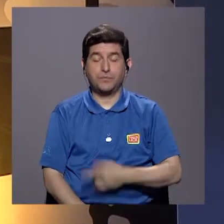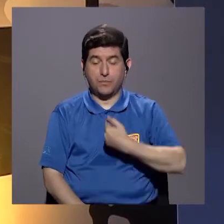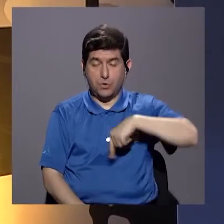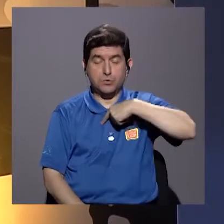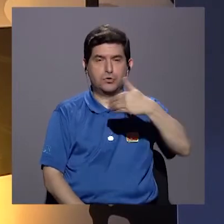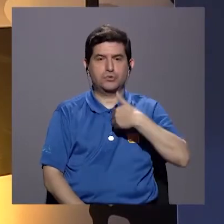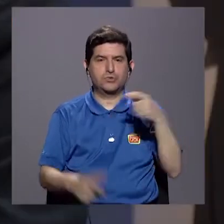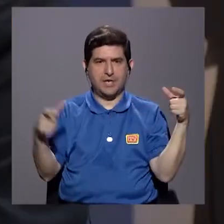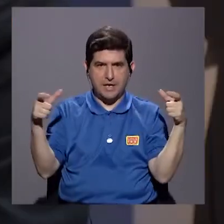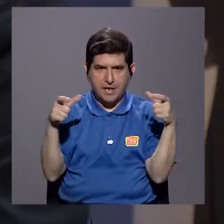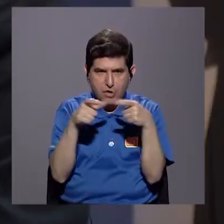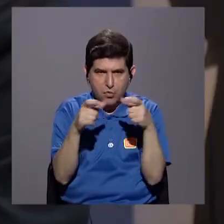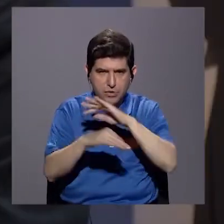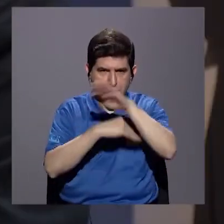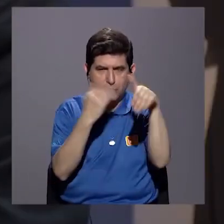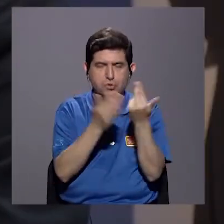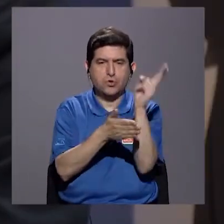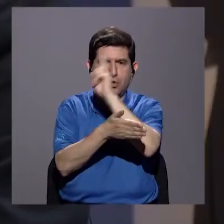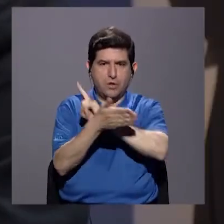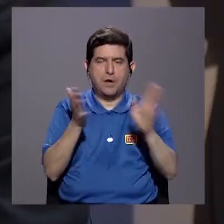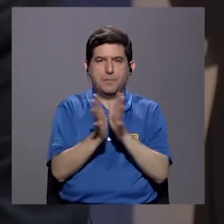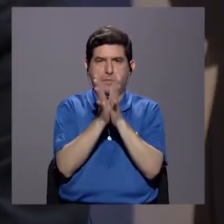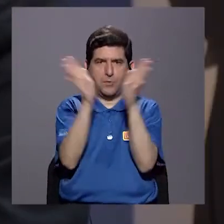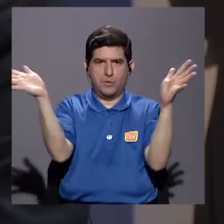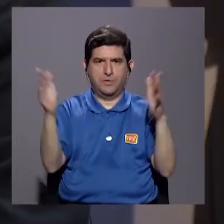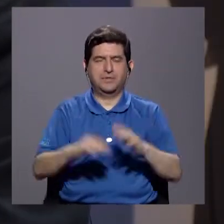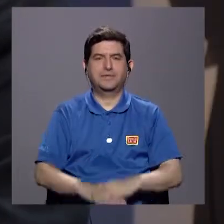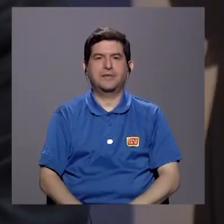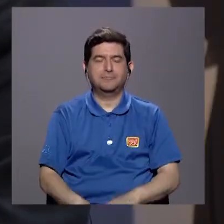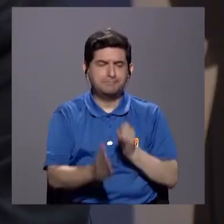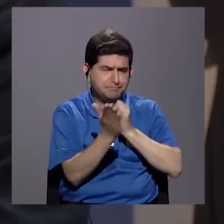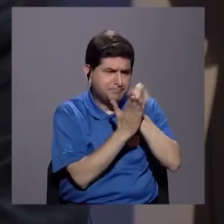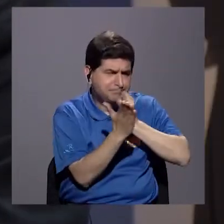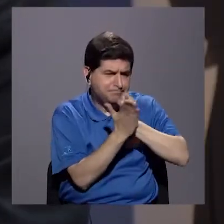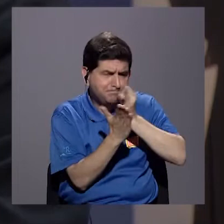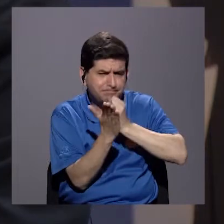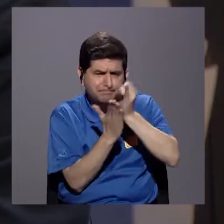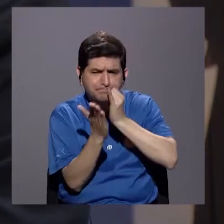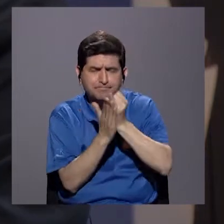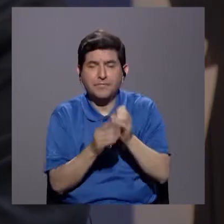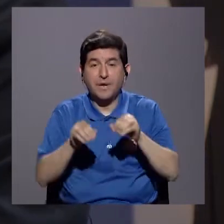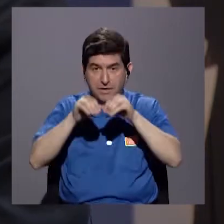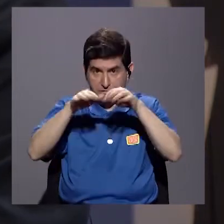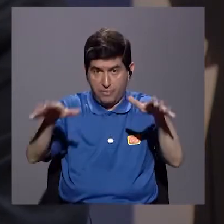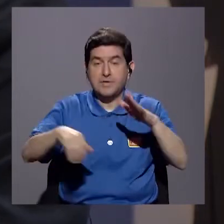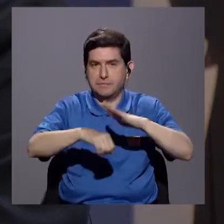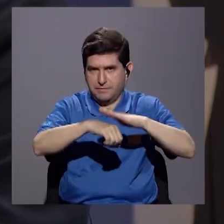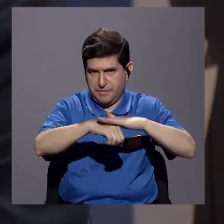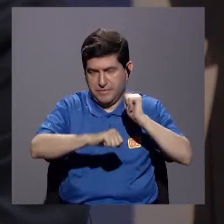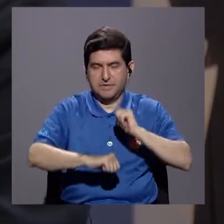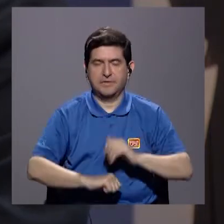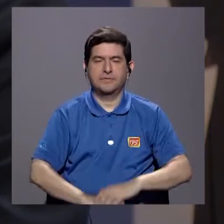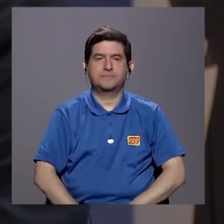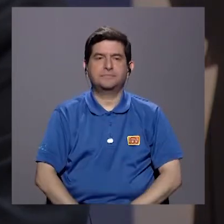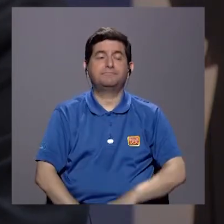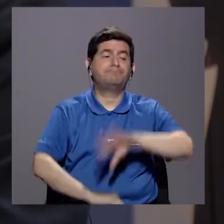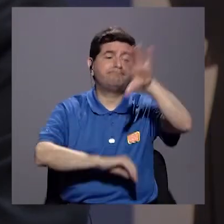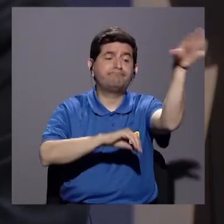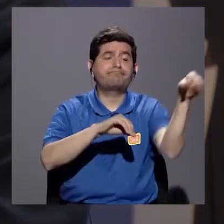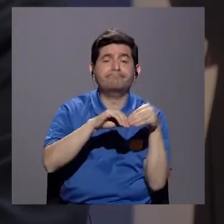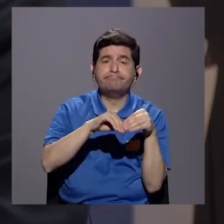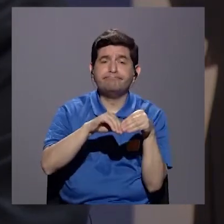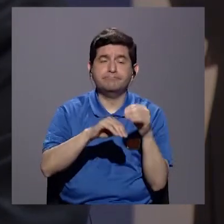la conexión para todas las universidades públicas de investigación, es una red de investigación, y